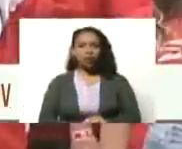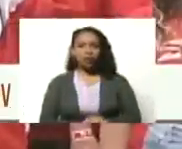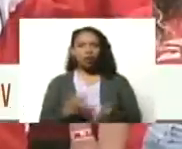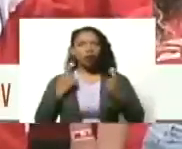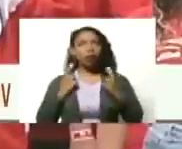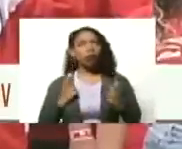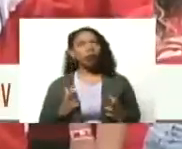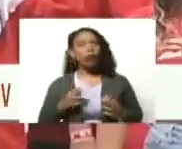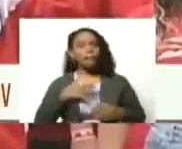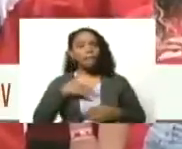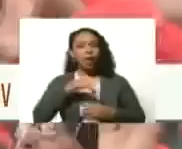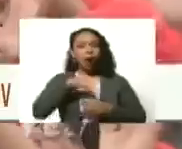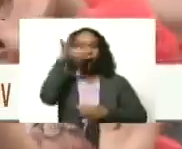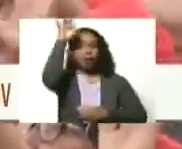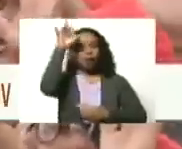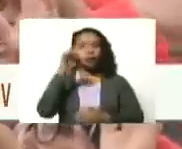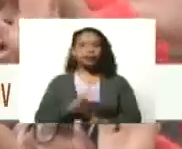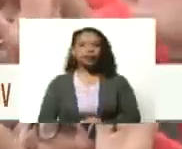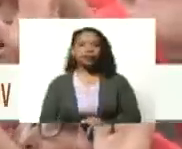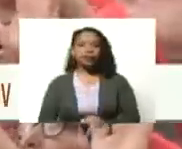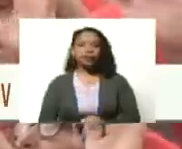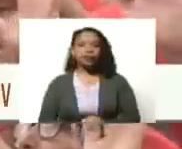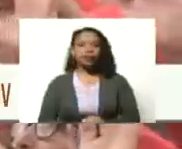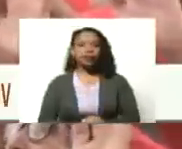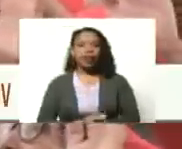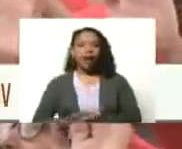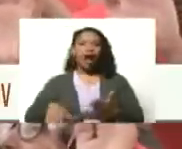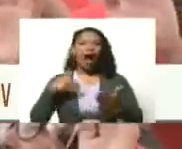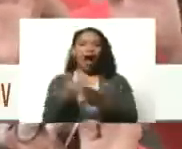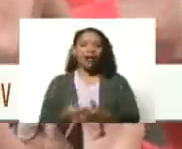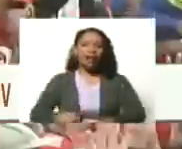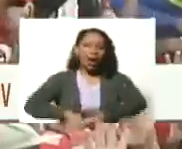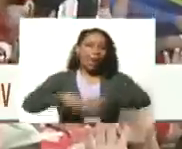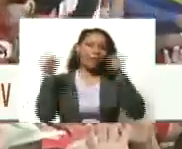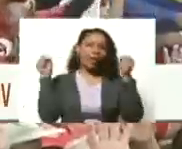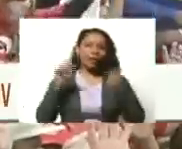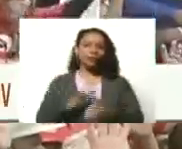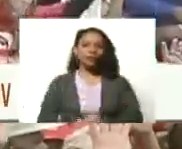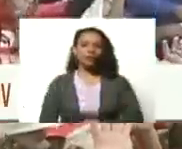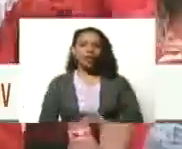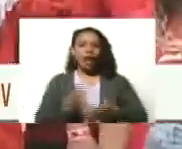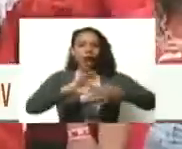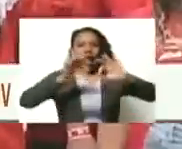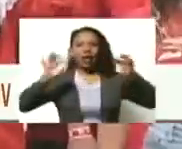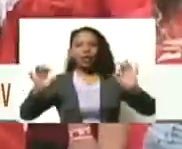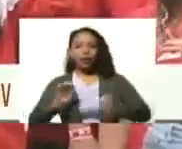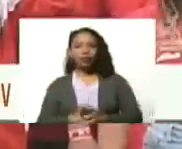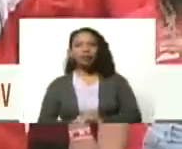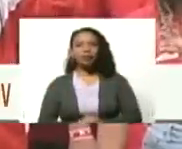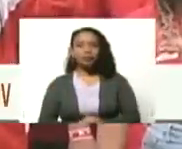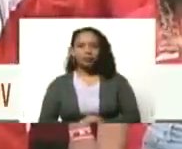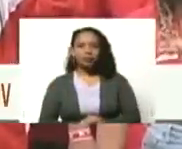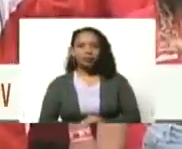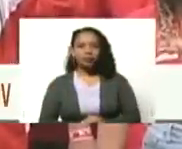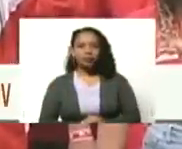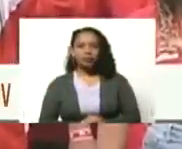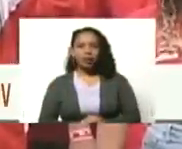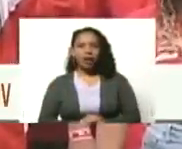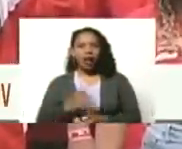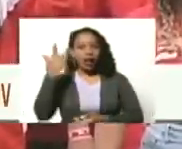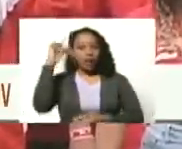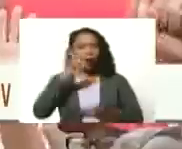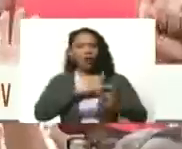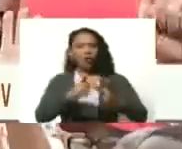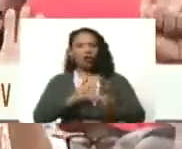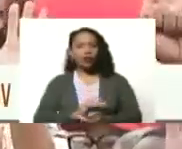Ni reposo a mi alma. Hasta romper las cadenas que por